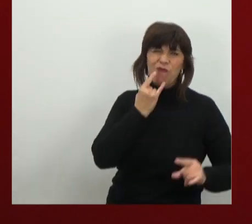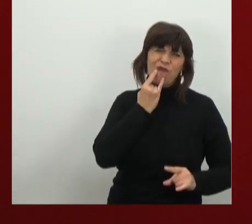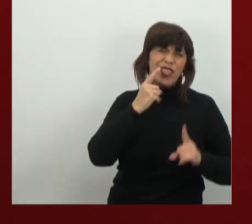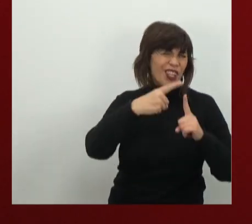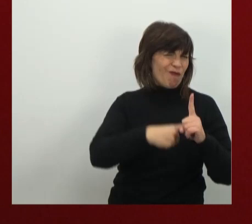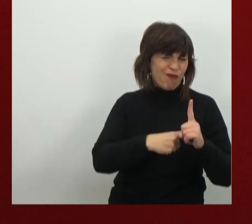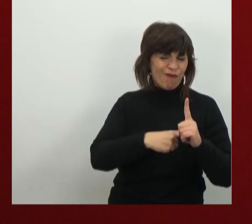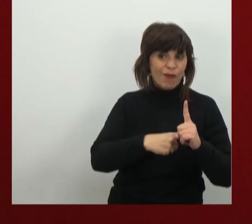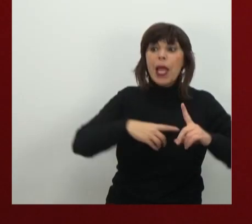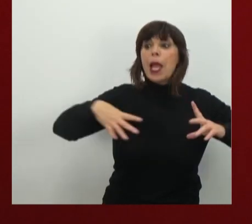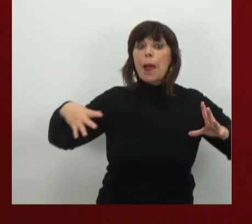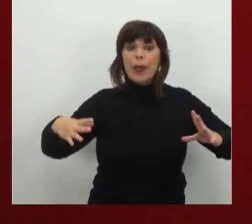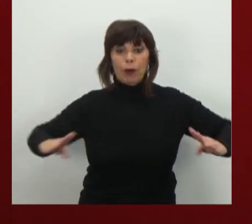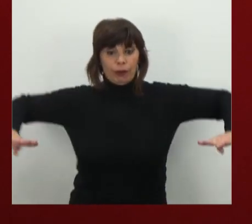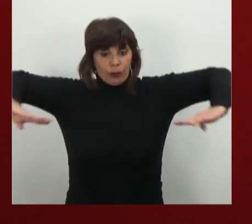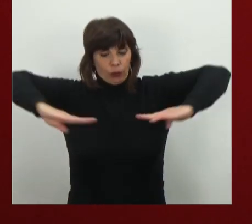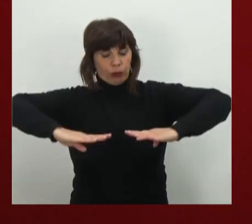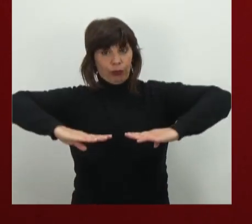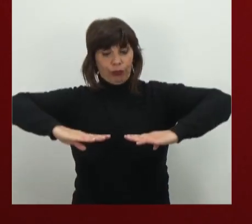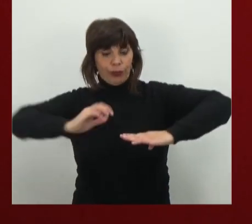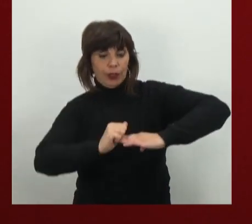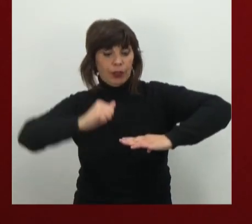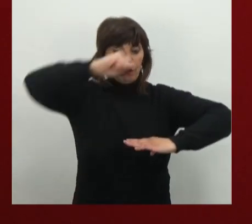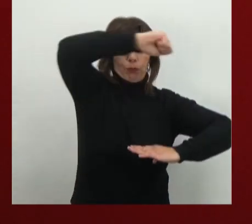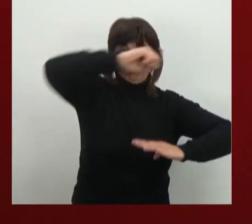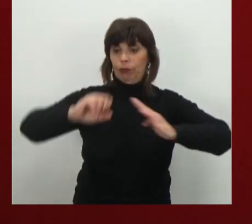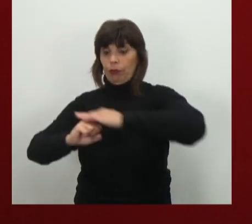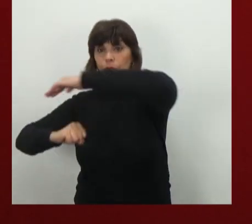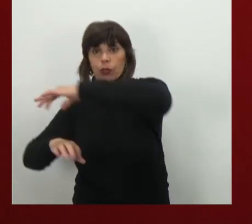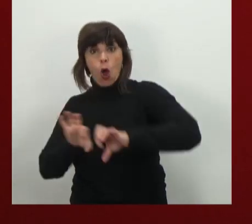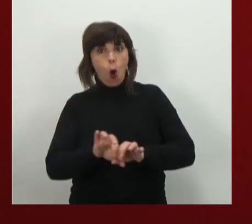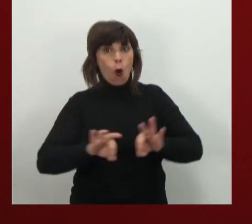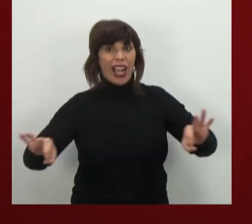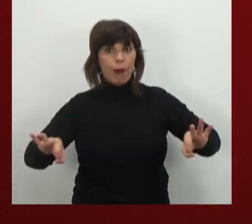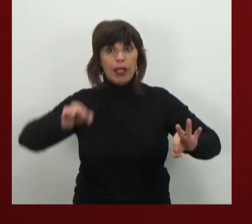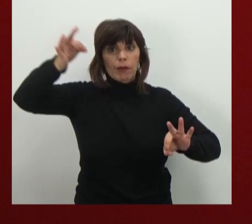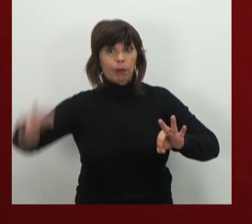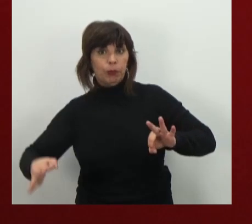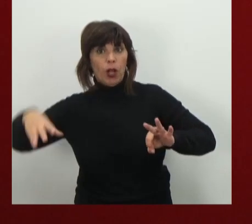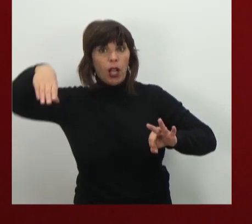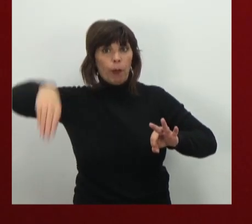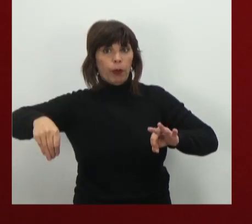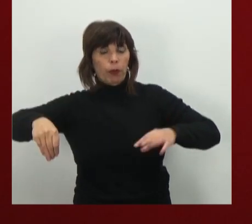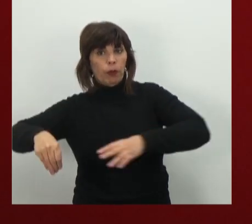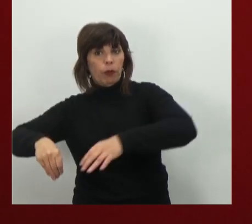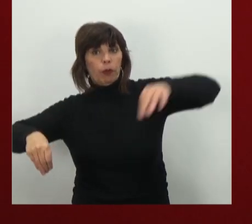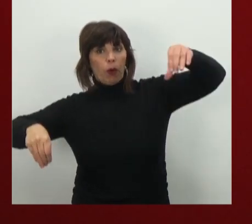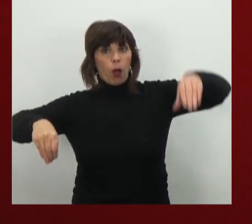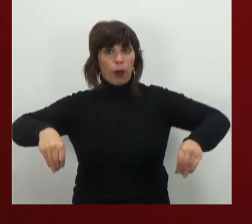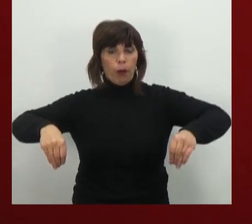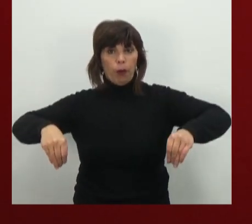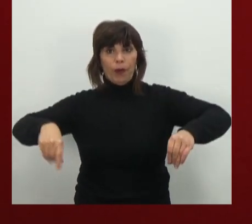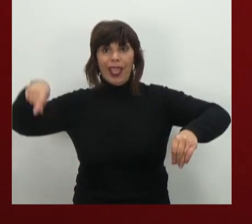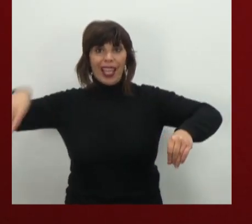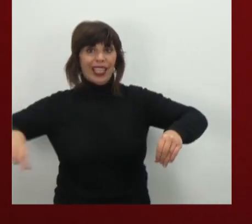electricidad y de repente el coche arranca. Así tienes que imaginártelo.